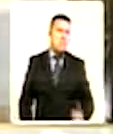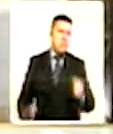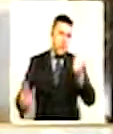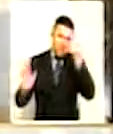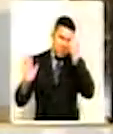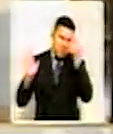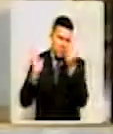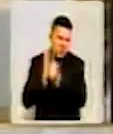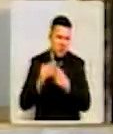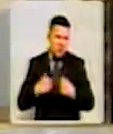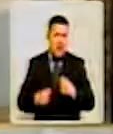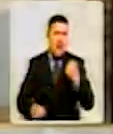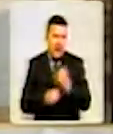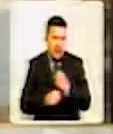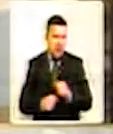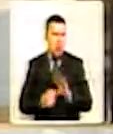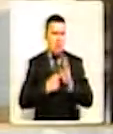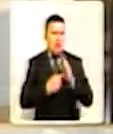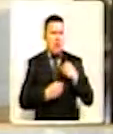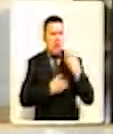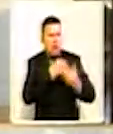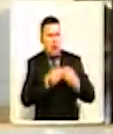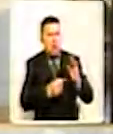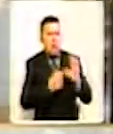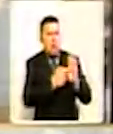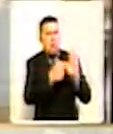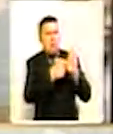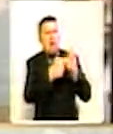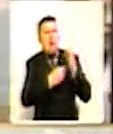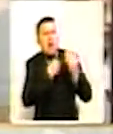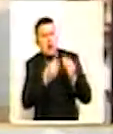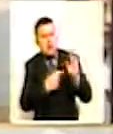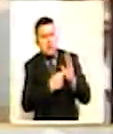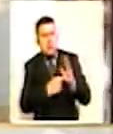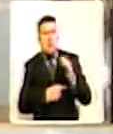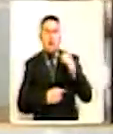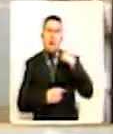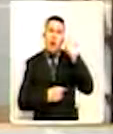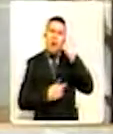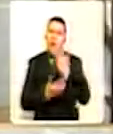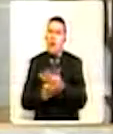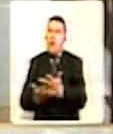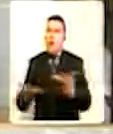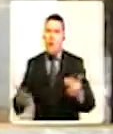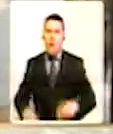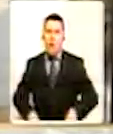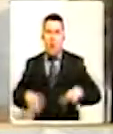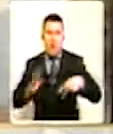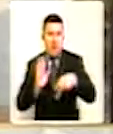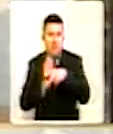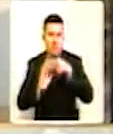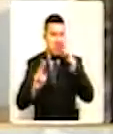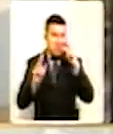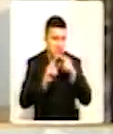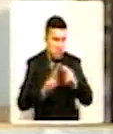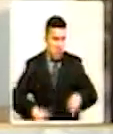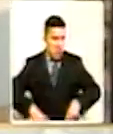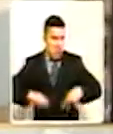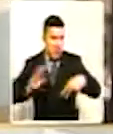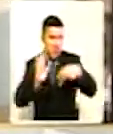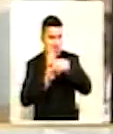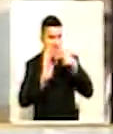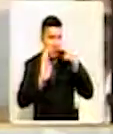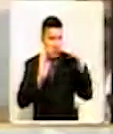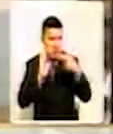de alguna manera mi trayectoria. No quiero referirme a ningún otro de los elementos de mi hoja de vida, que ustedes lo pueden